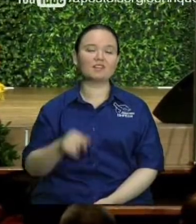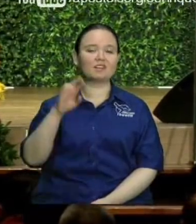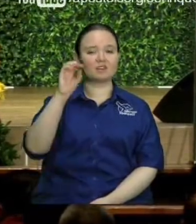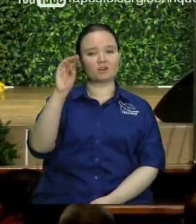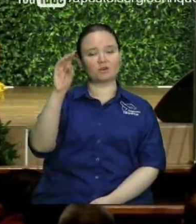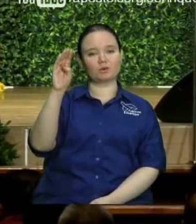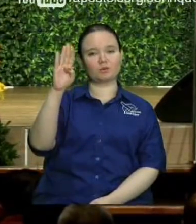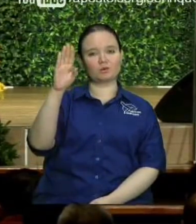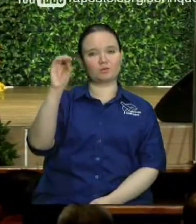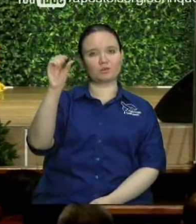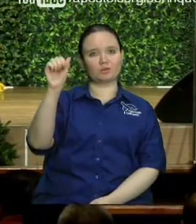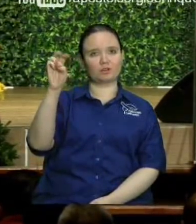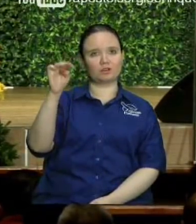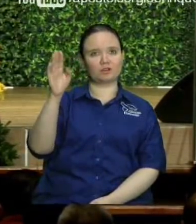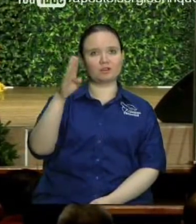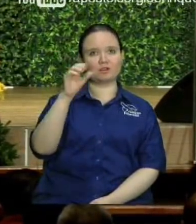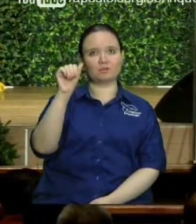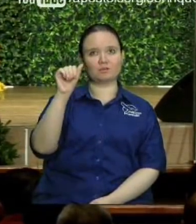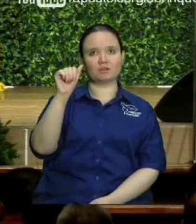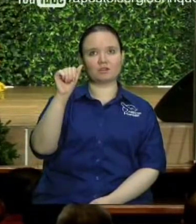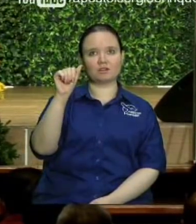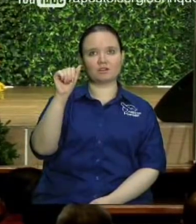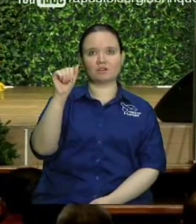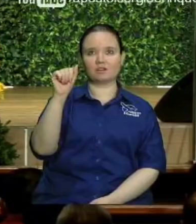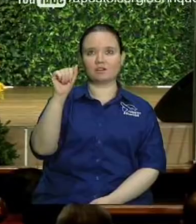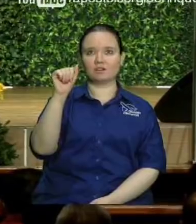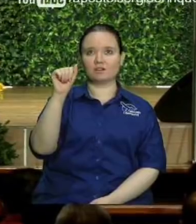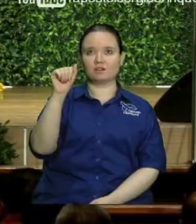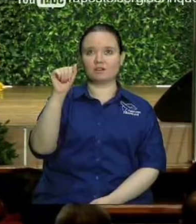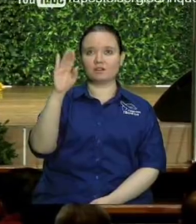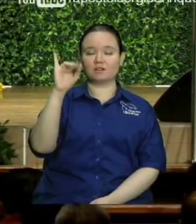Roboam había, sí, ahí nos quedamos, ¿verdad?